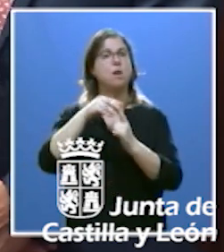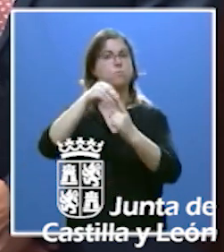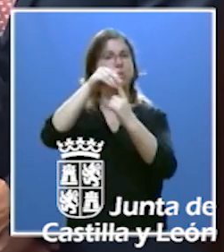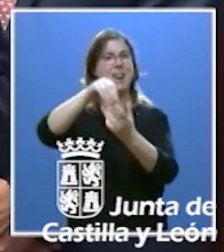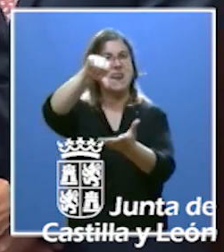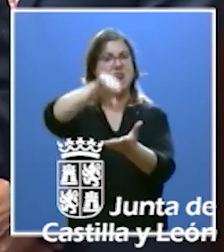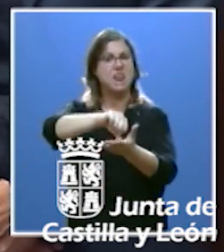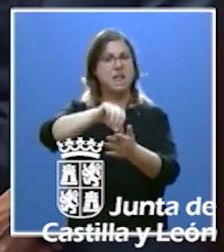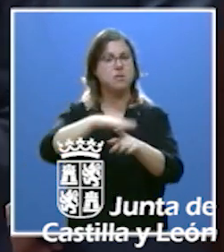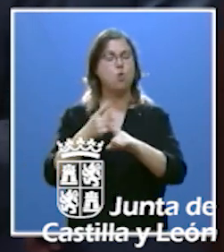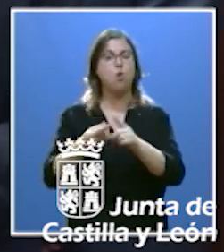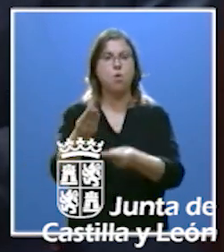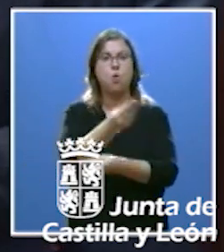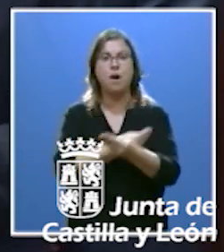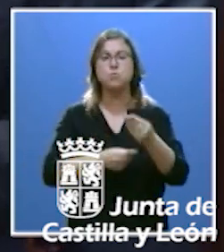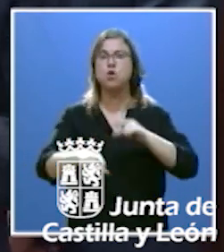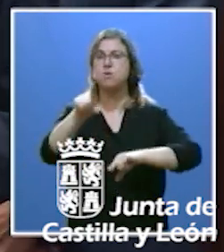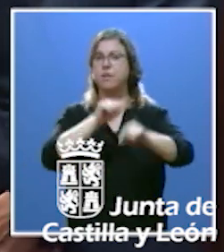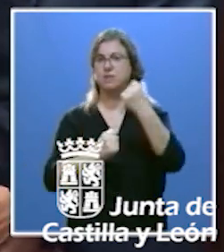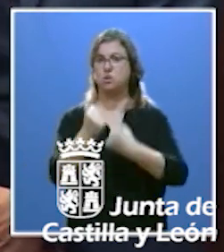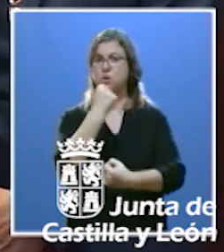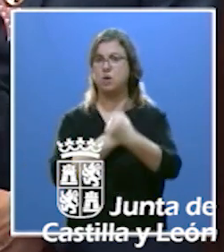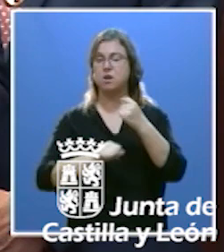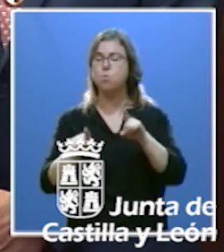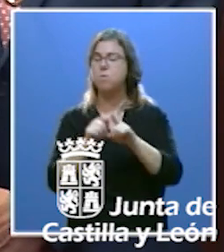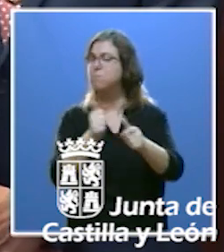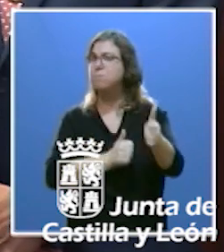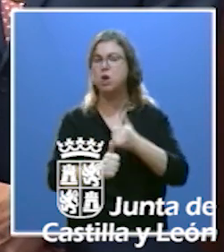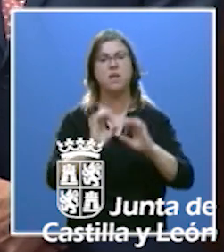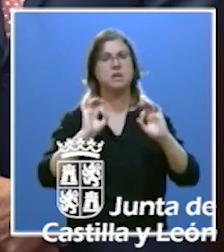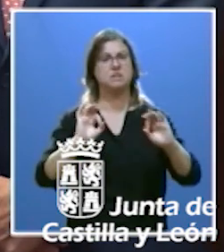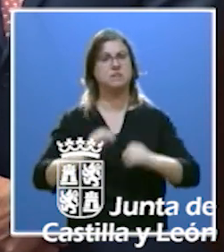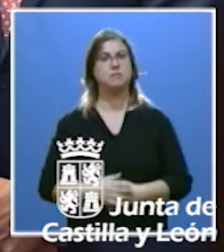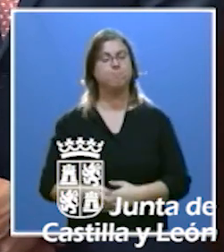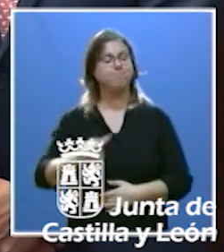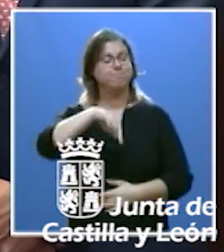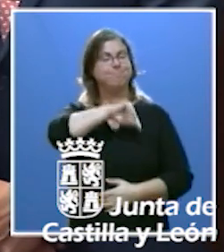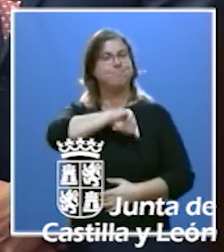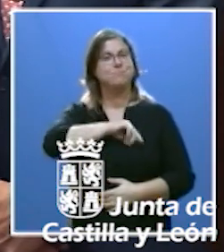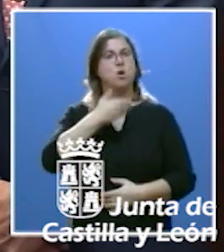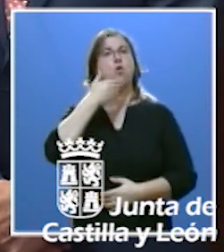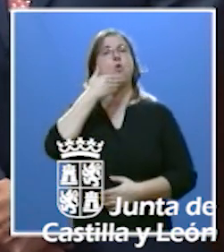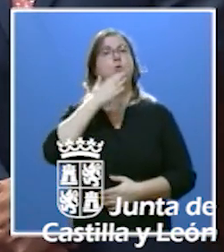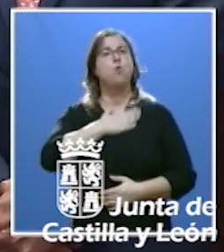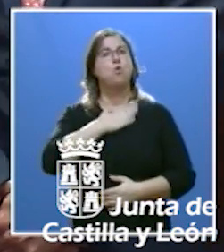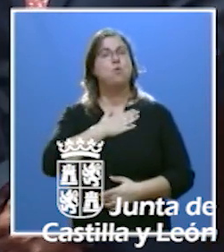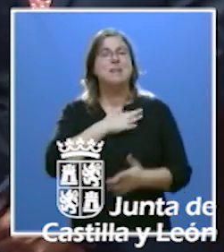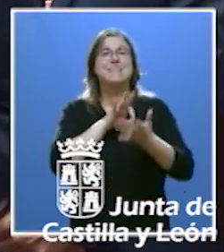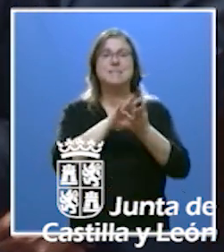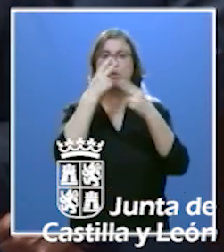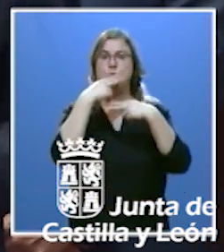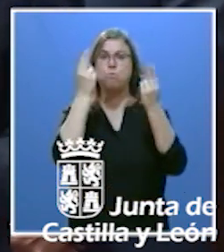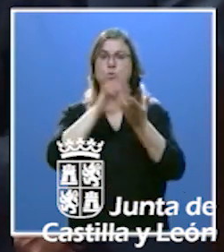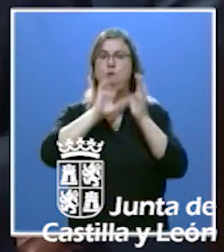los entornos de decisión económica, que será una prioridad. Nos sentimos muy orgullosos de nuestros servicios